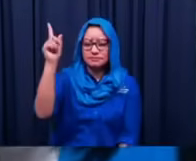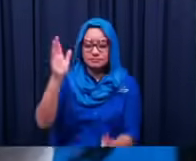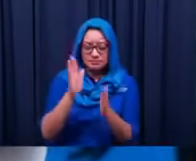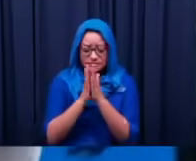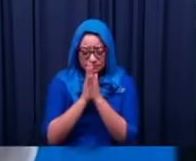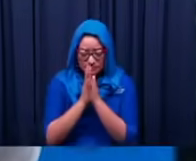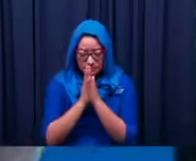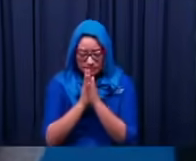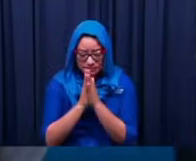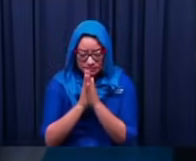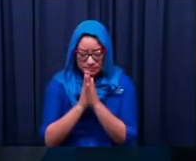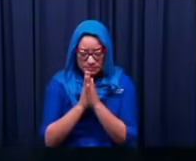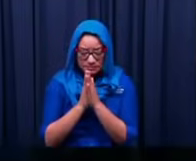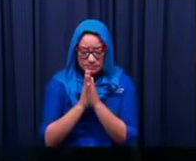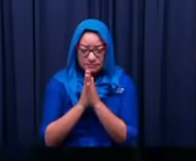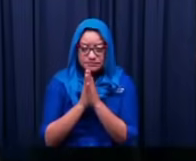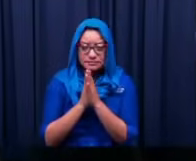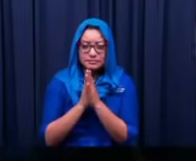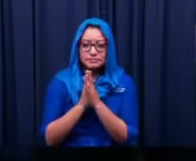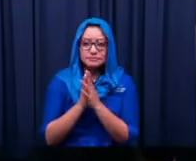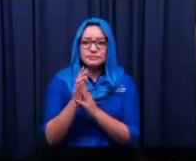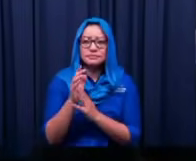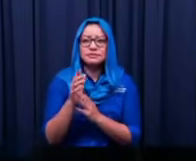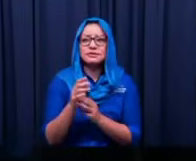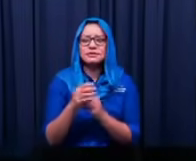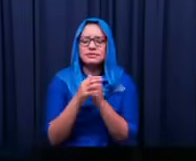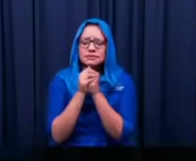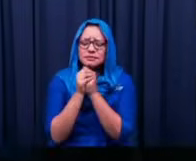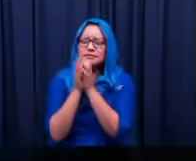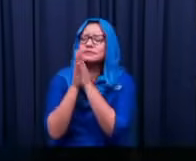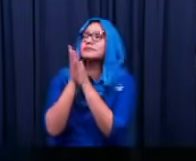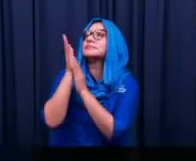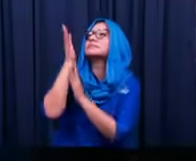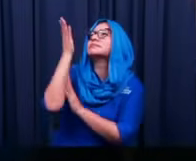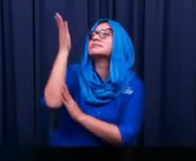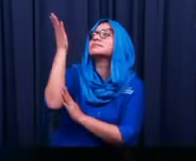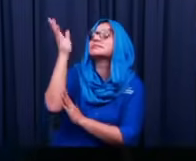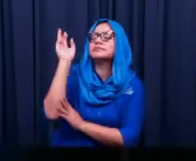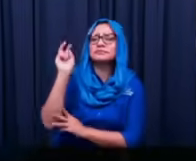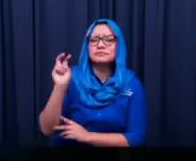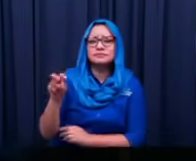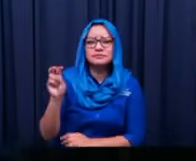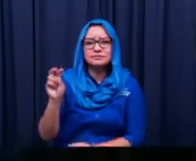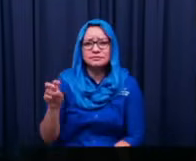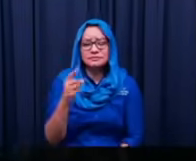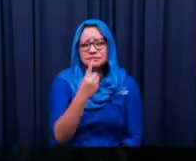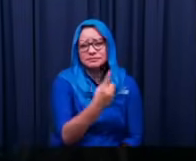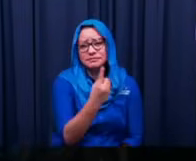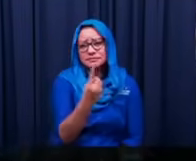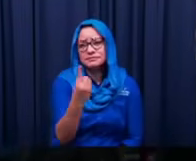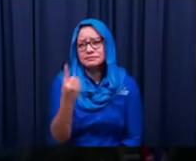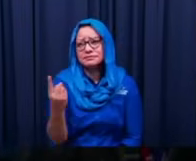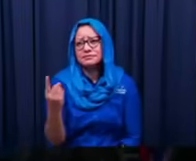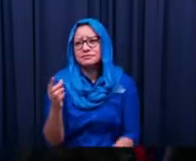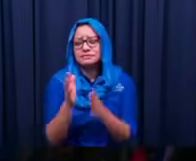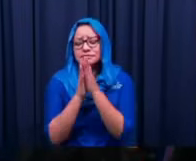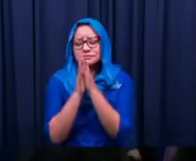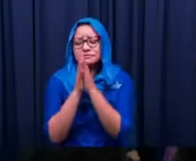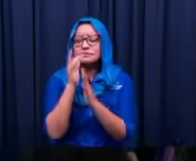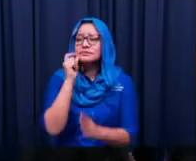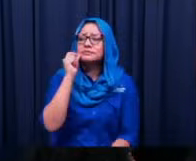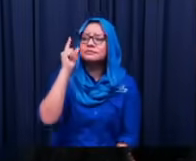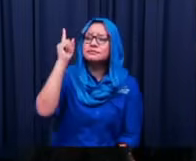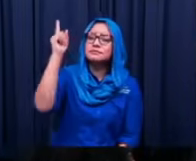favor, concede las peticiones, concede las necesidades, Señor. Señor amado, aquí